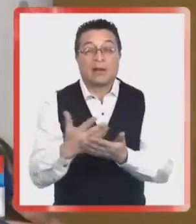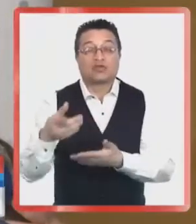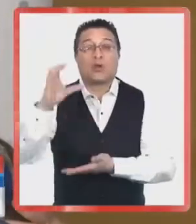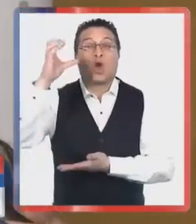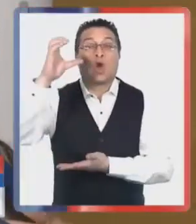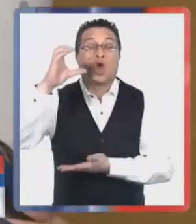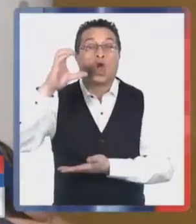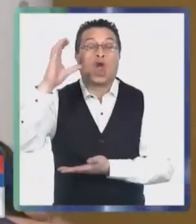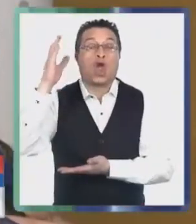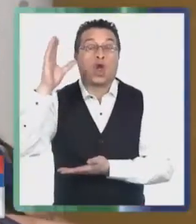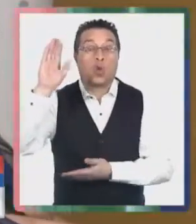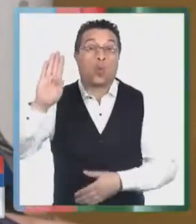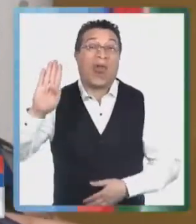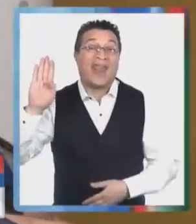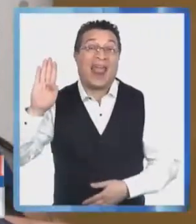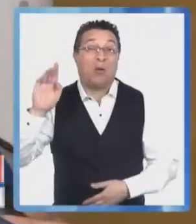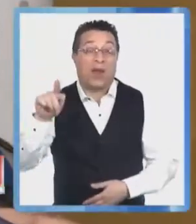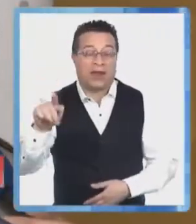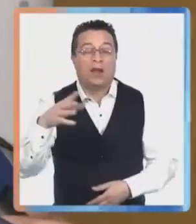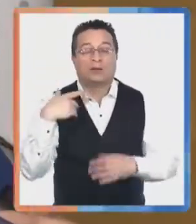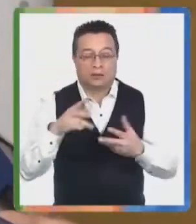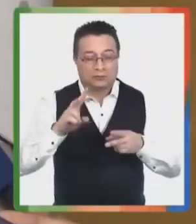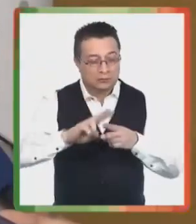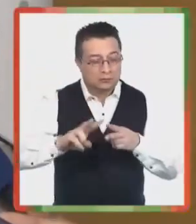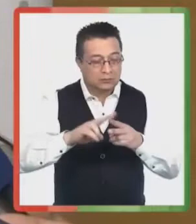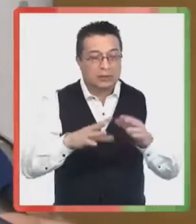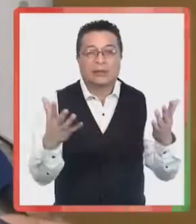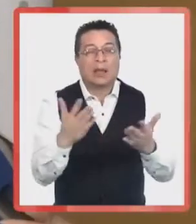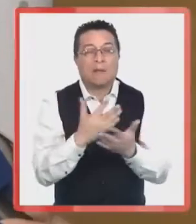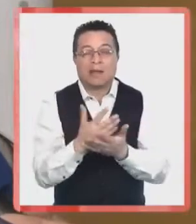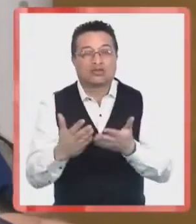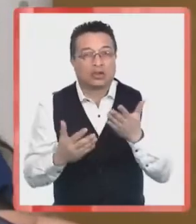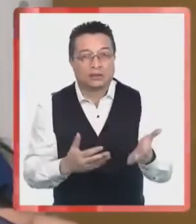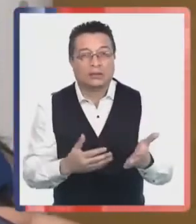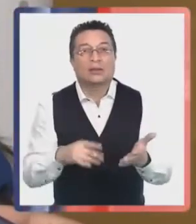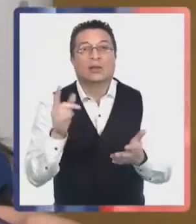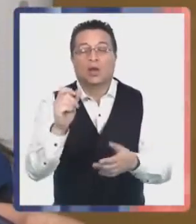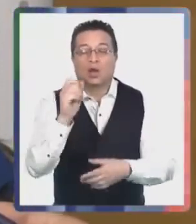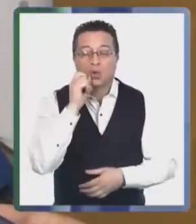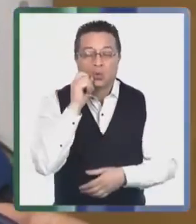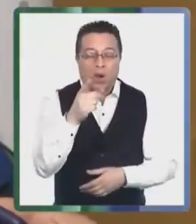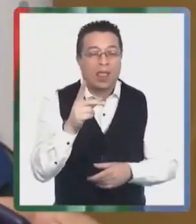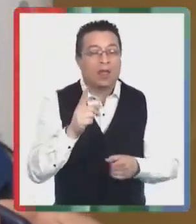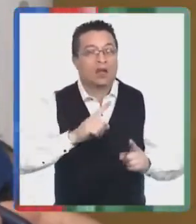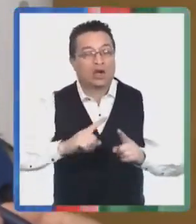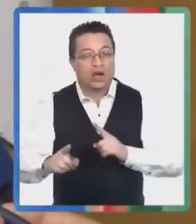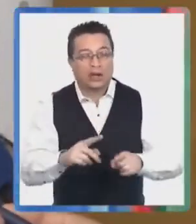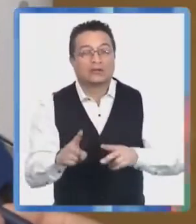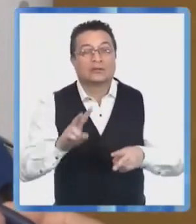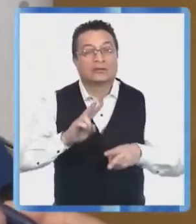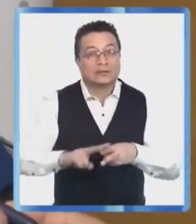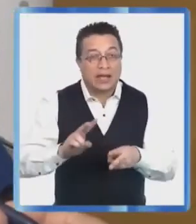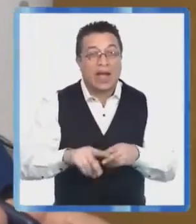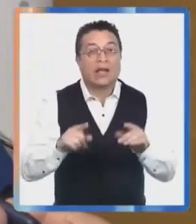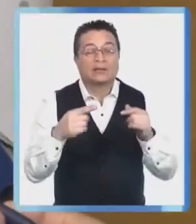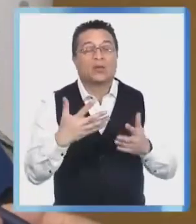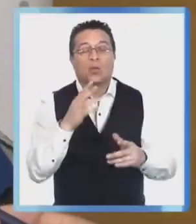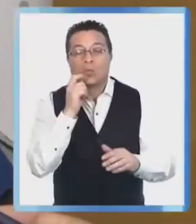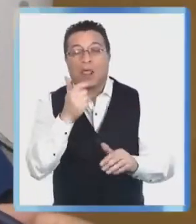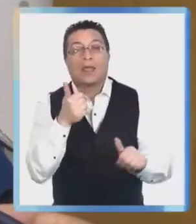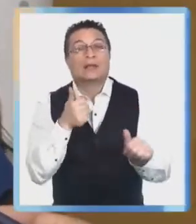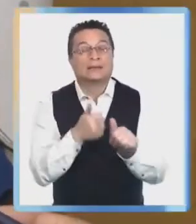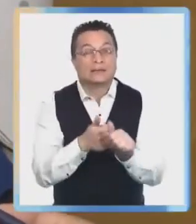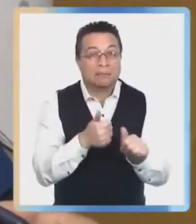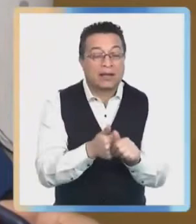Curanilahue, saber y esclarecer qué es lo que pasó ahí, cuáles son las coordinaciones que se están haciendo y con qué respaldo también